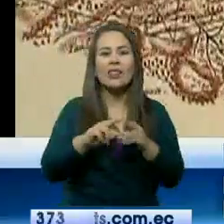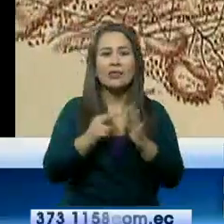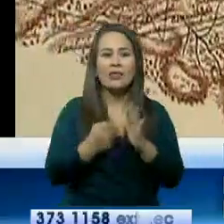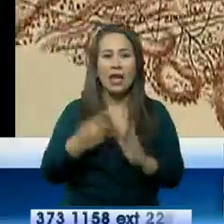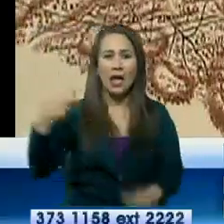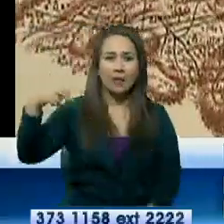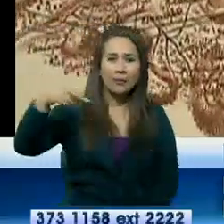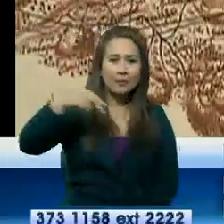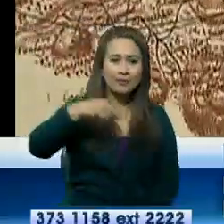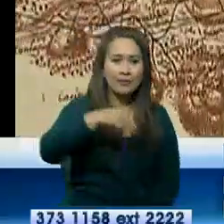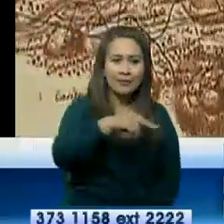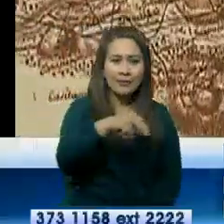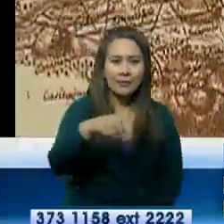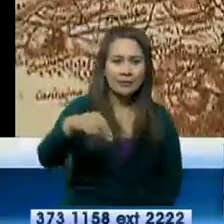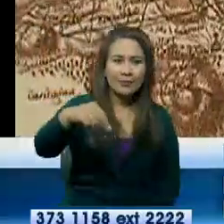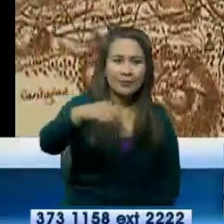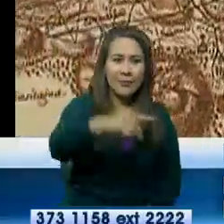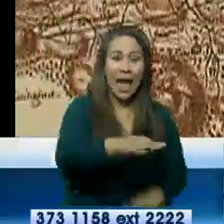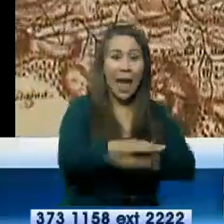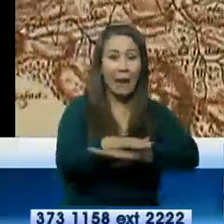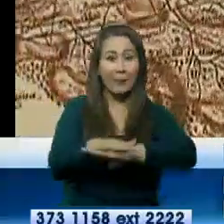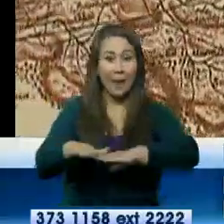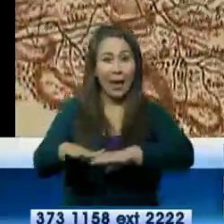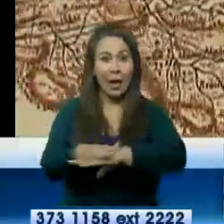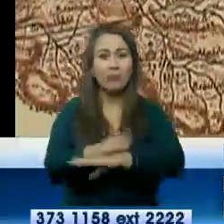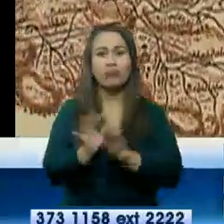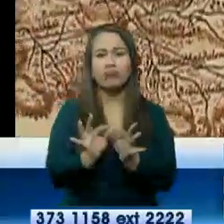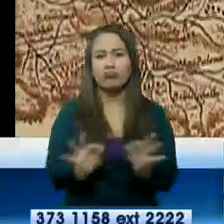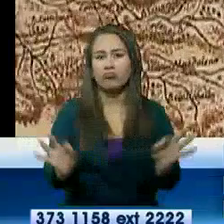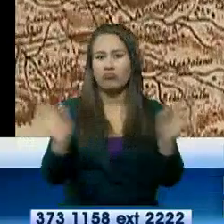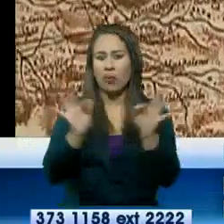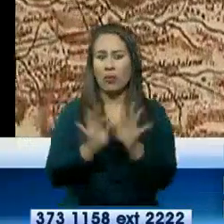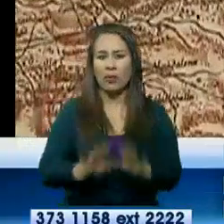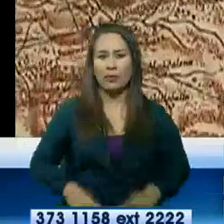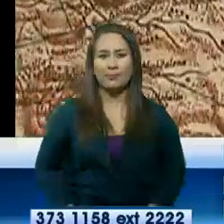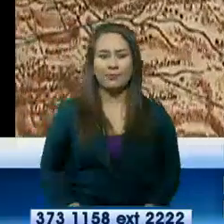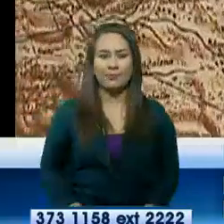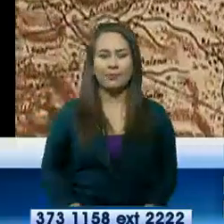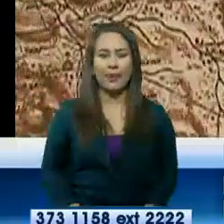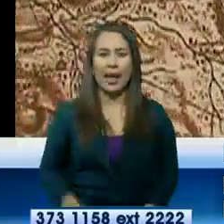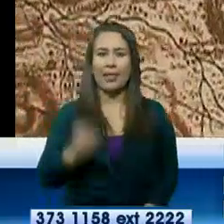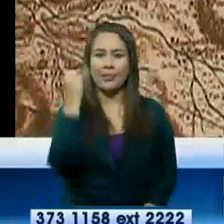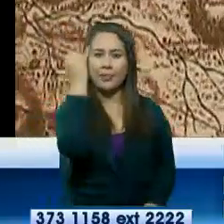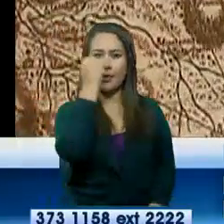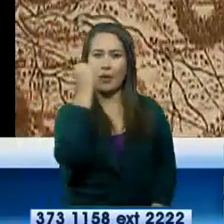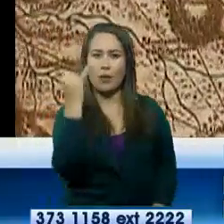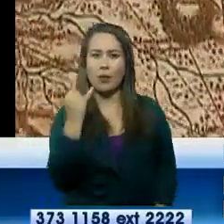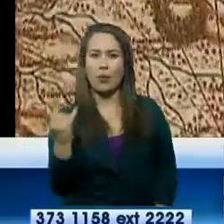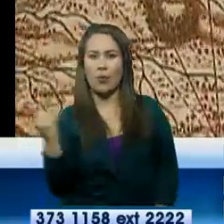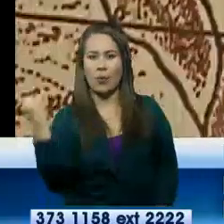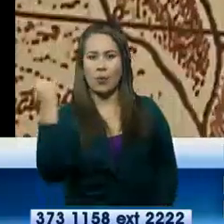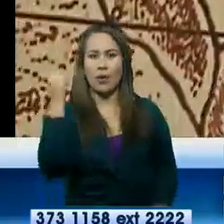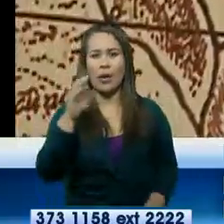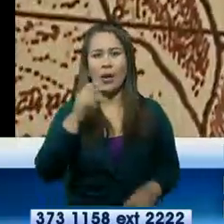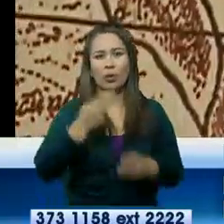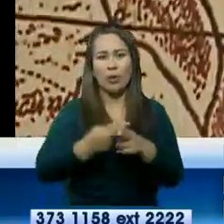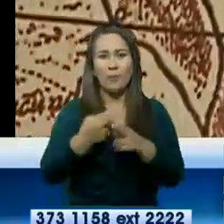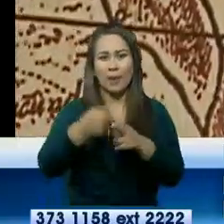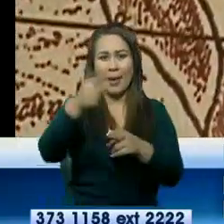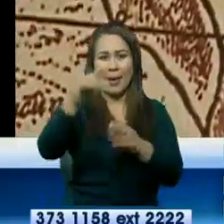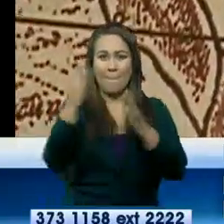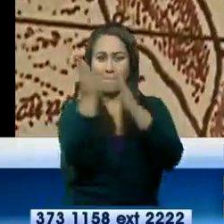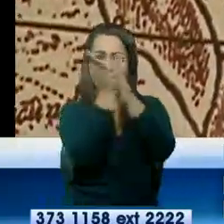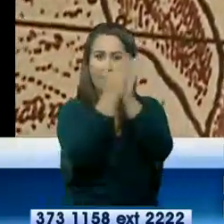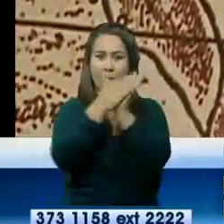Este cuadro aquí, pienso que lo más importante es el dibujo de Pambamarca. Es una montaña que se encuentra